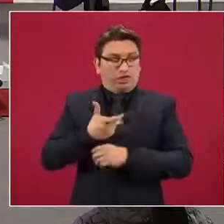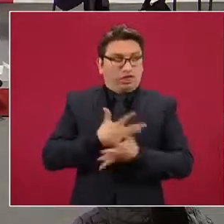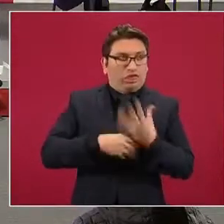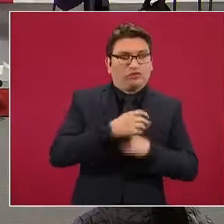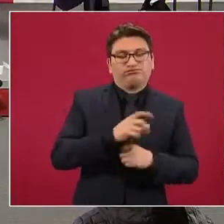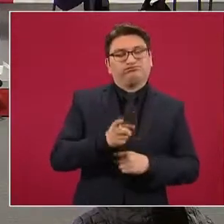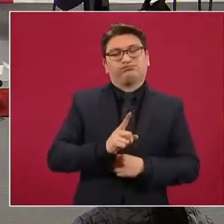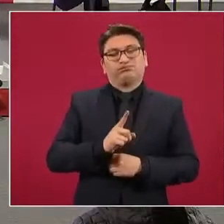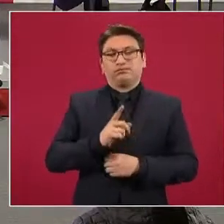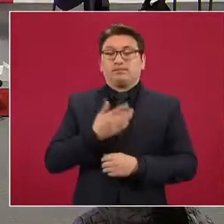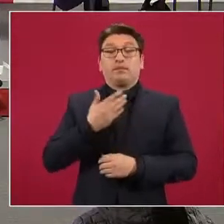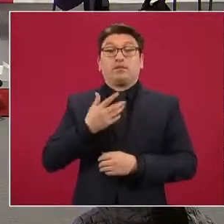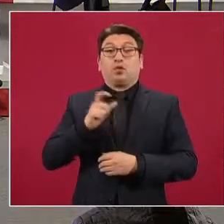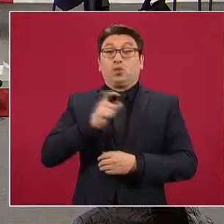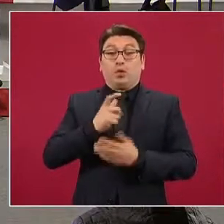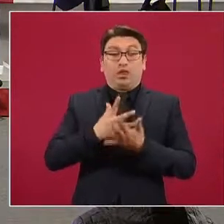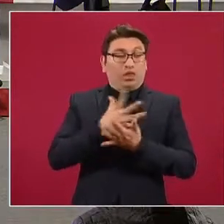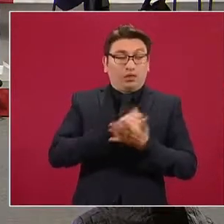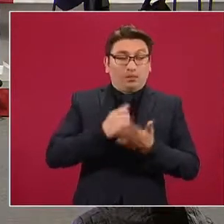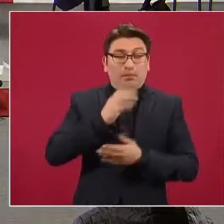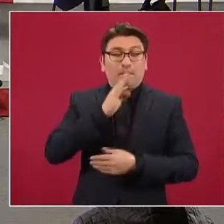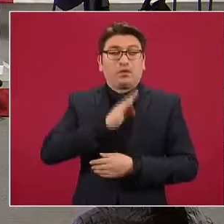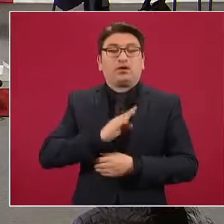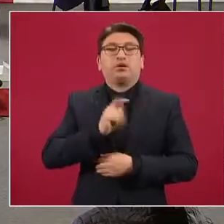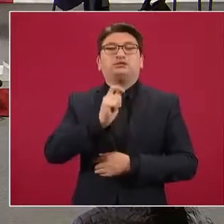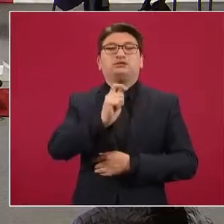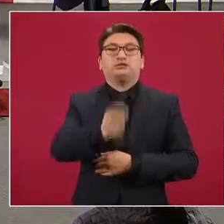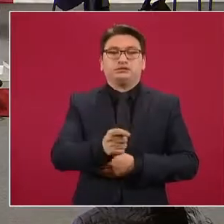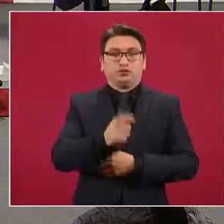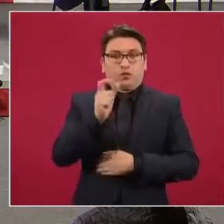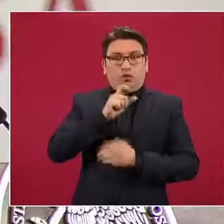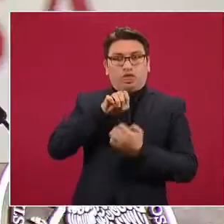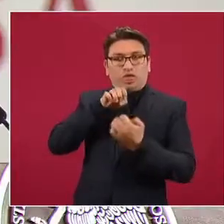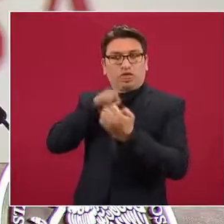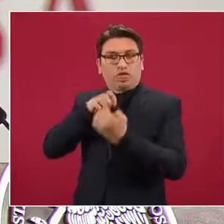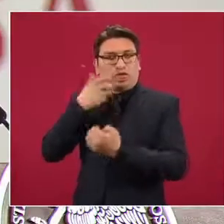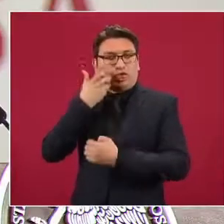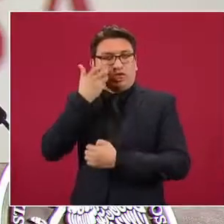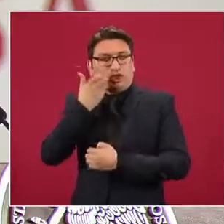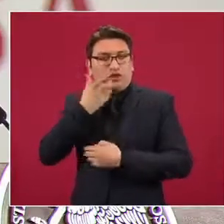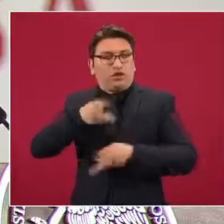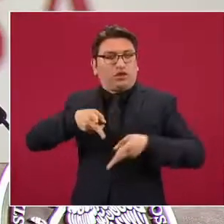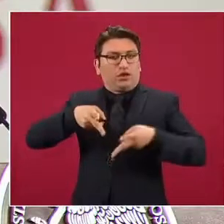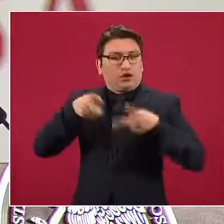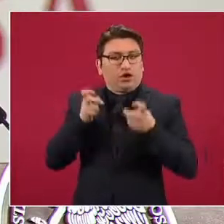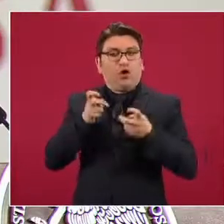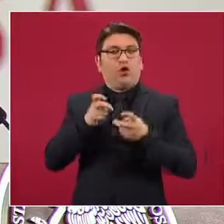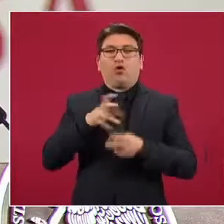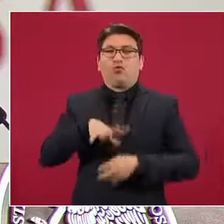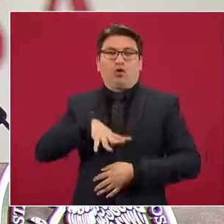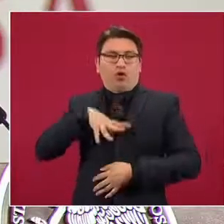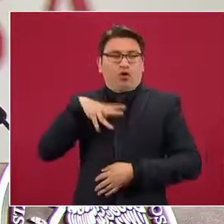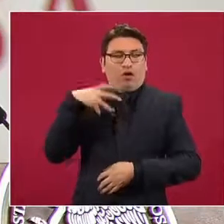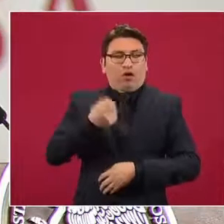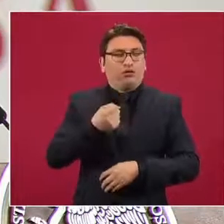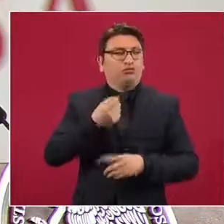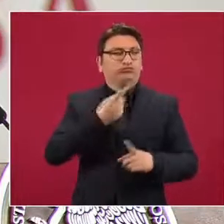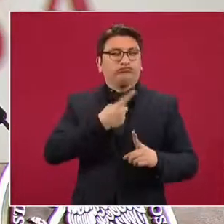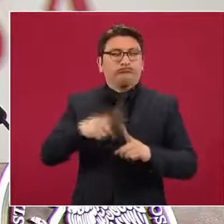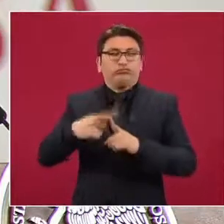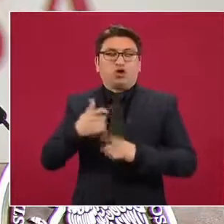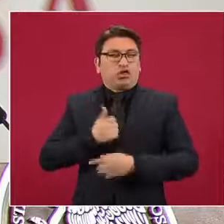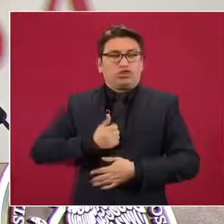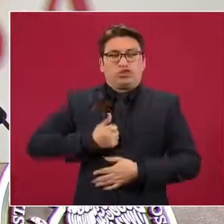riqueza mala vida es aquella que se logra mediante el engaño, el robo, el abuso, también